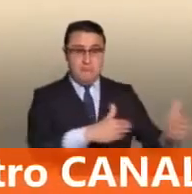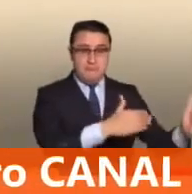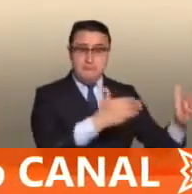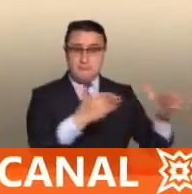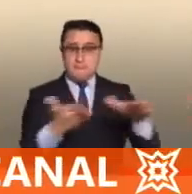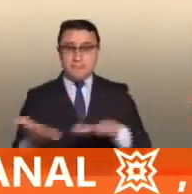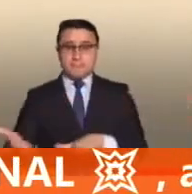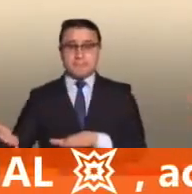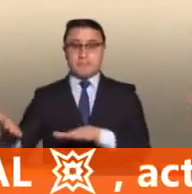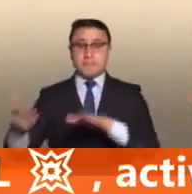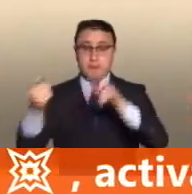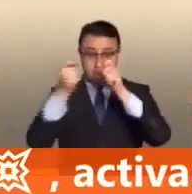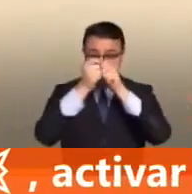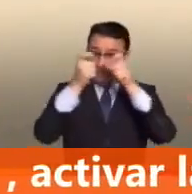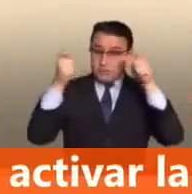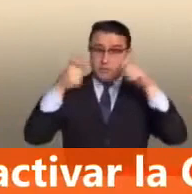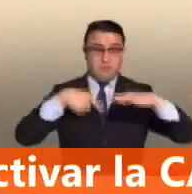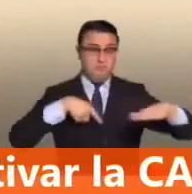Un Estado asesino.